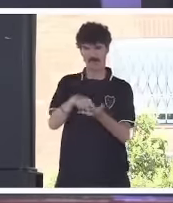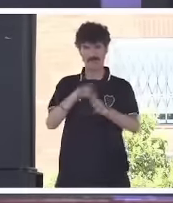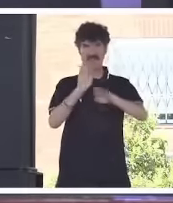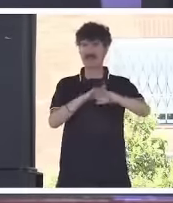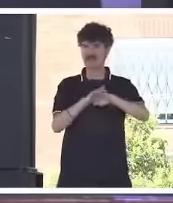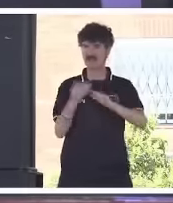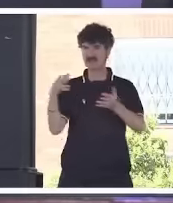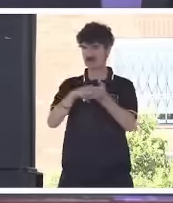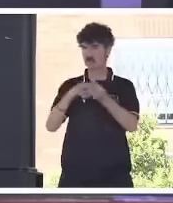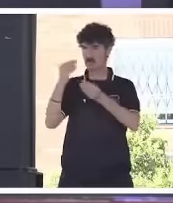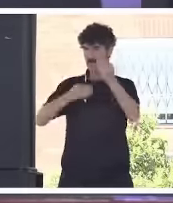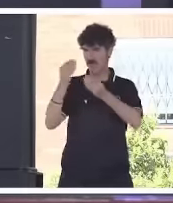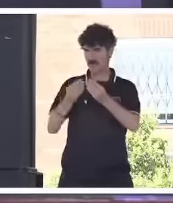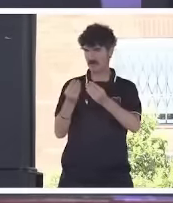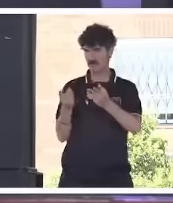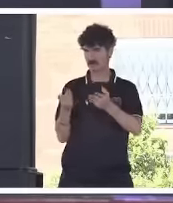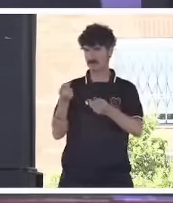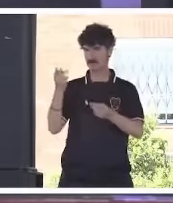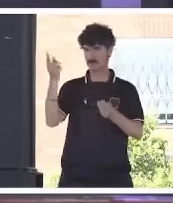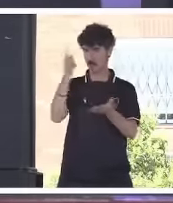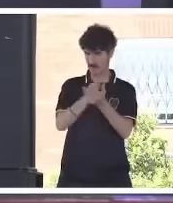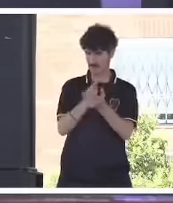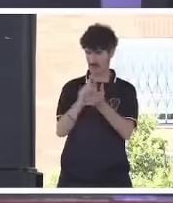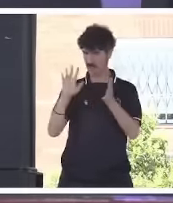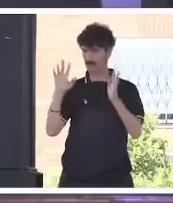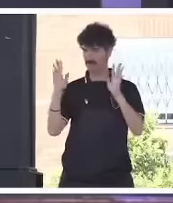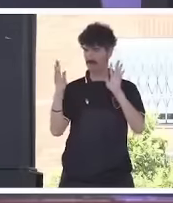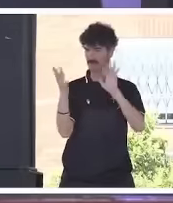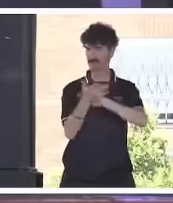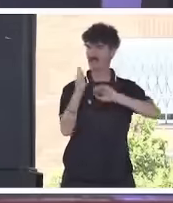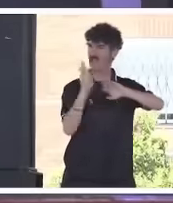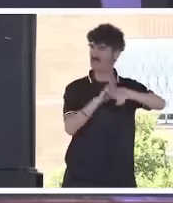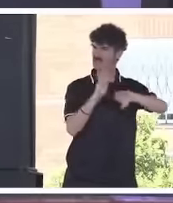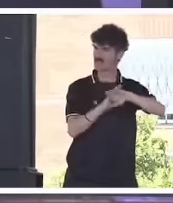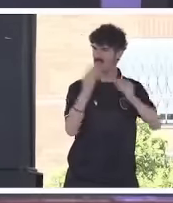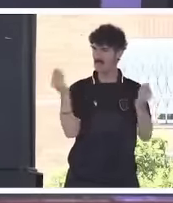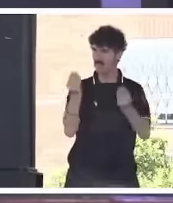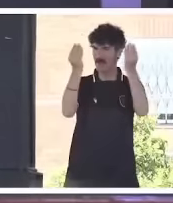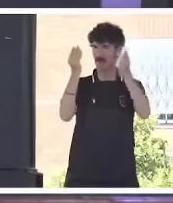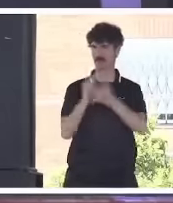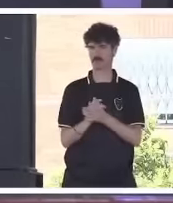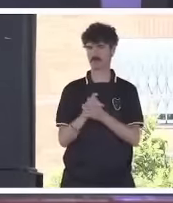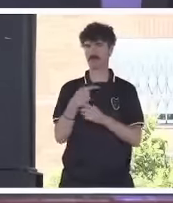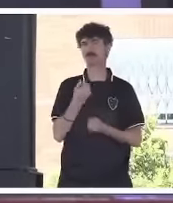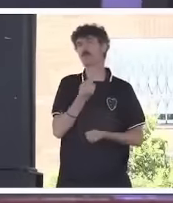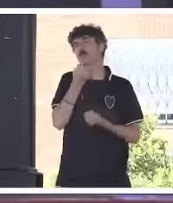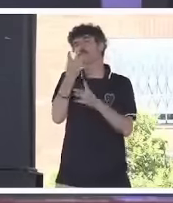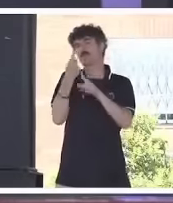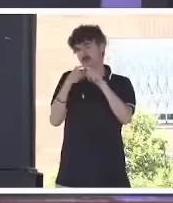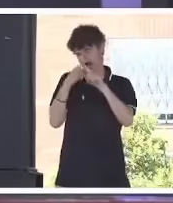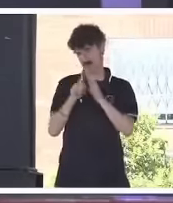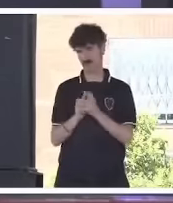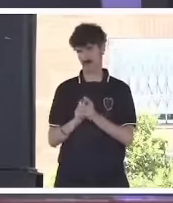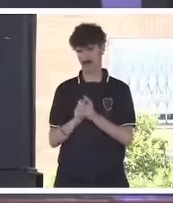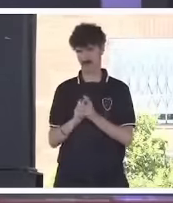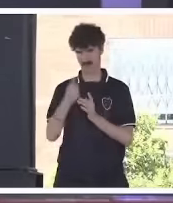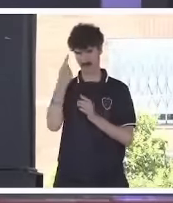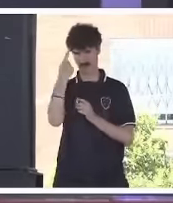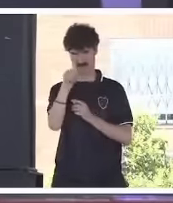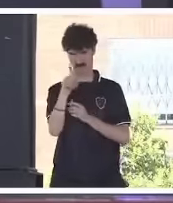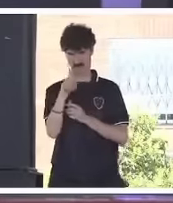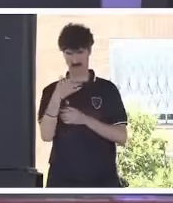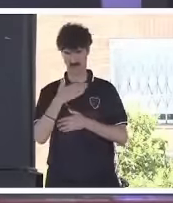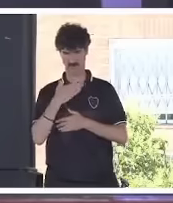izquierda transformadora. Y por eso, compañeros y compañeras, hoy os quiero contar una cosa. Muchas sabéis que yo